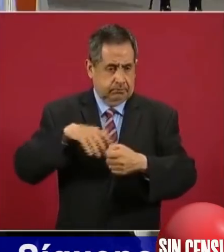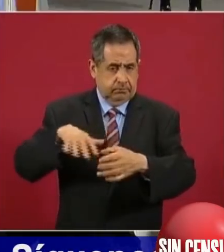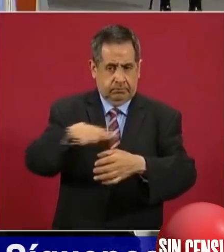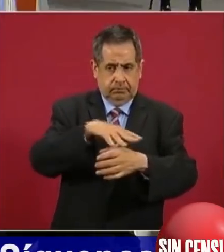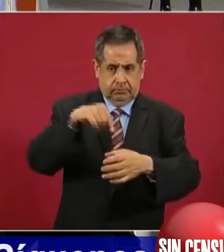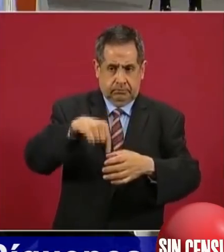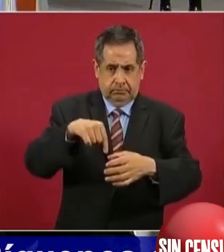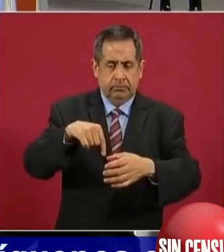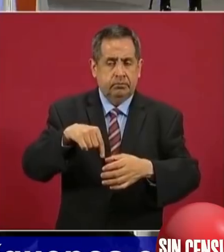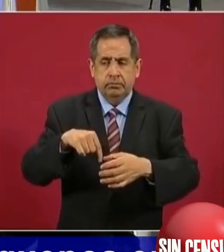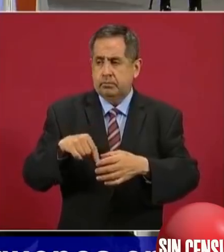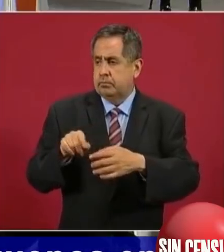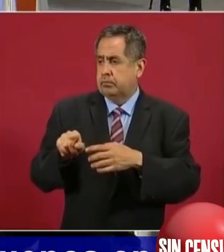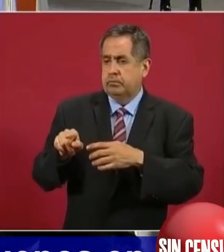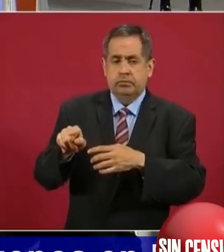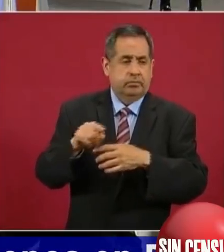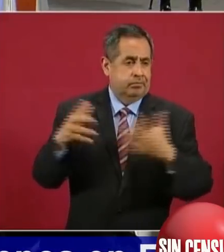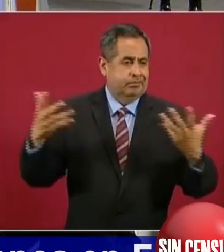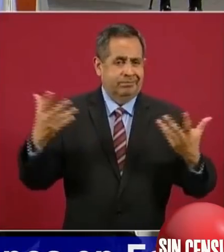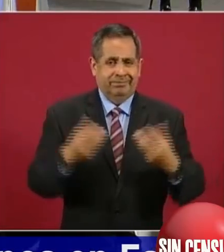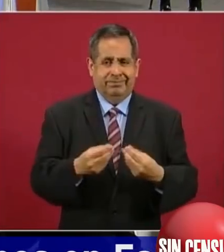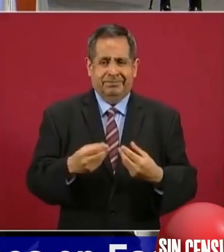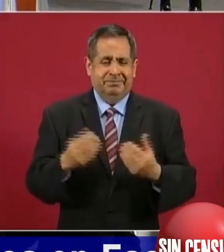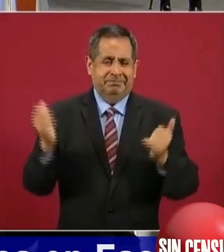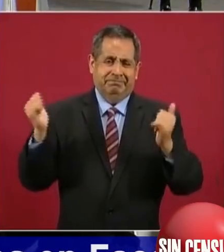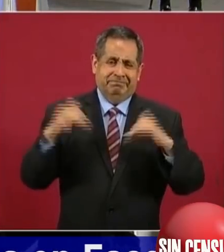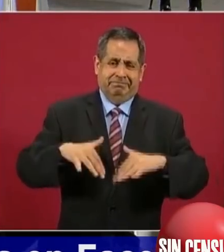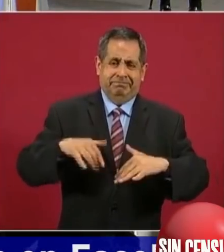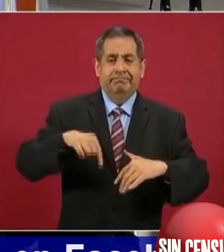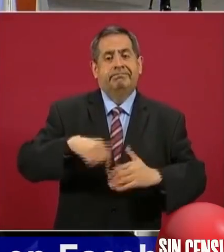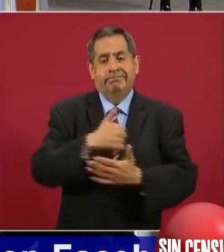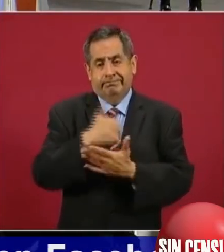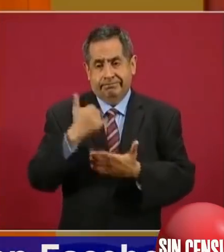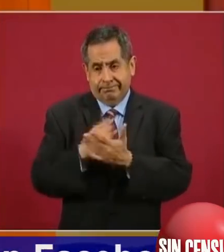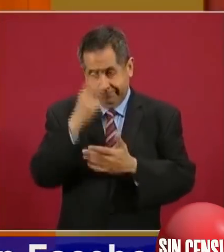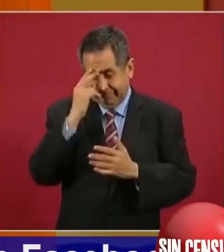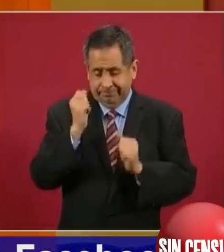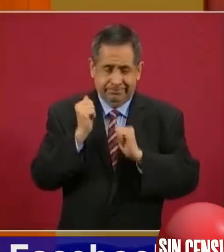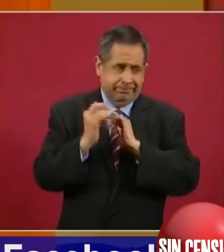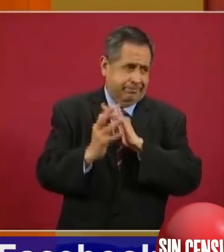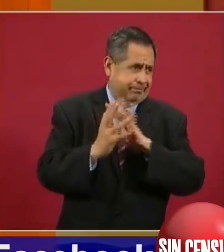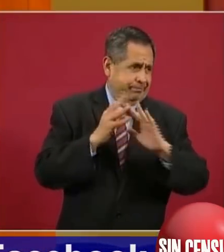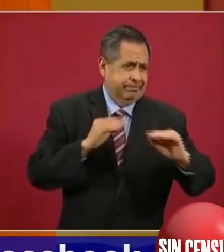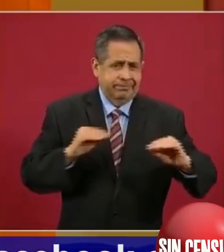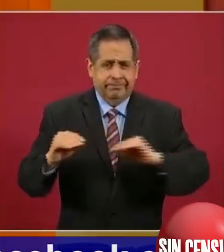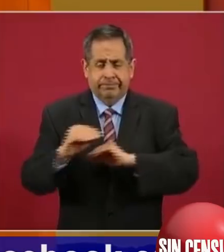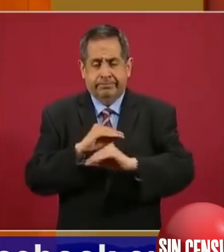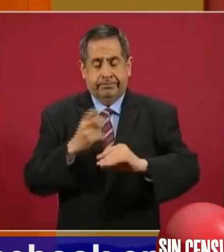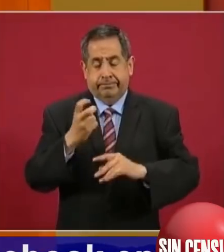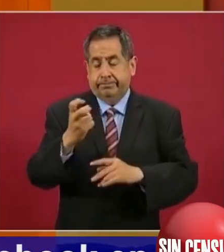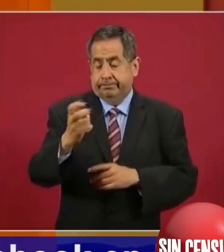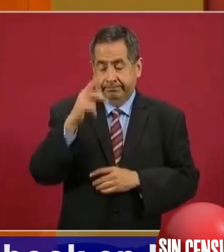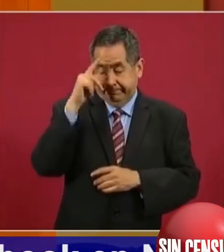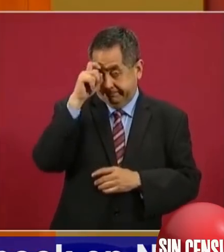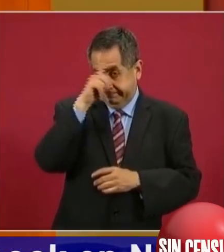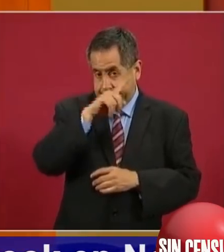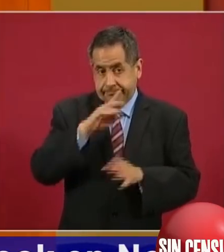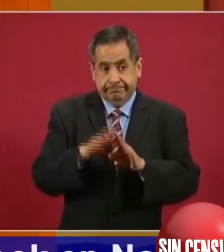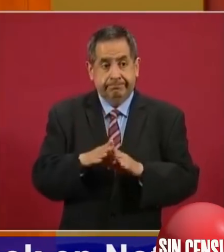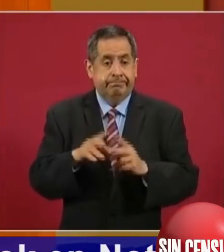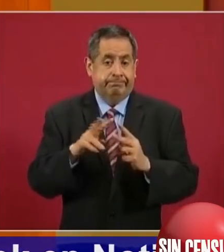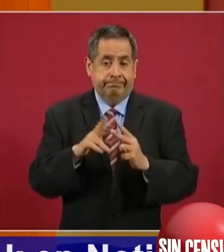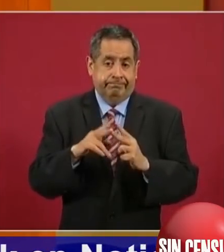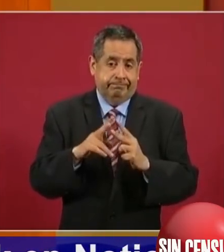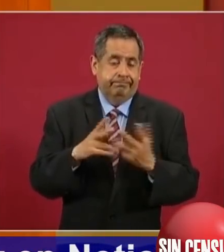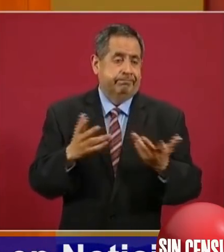2 factores, una gran cantidad de población y una gran movilidad, son precisamente los 2 elementos principales